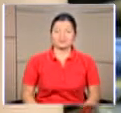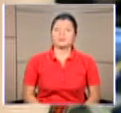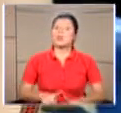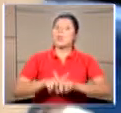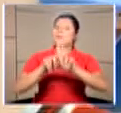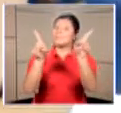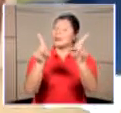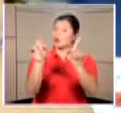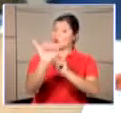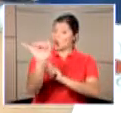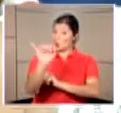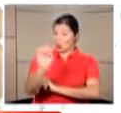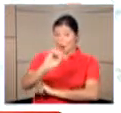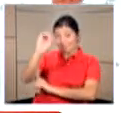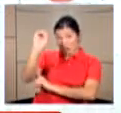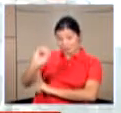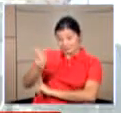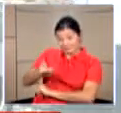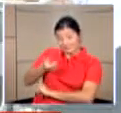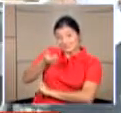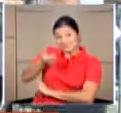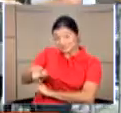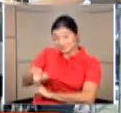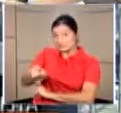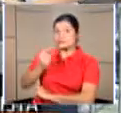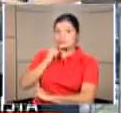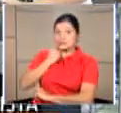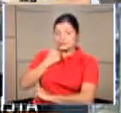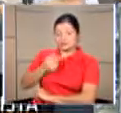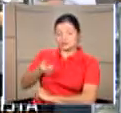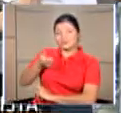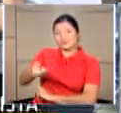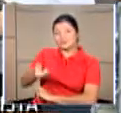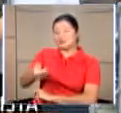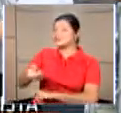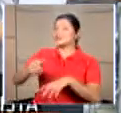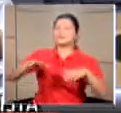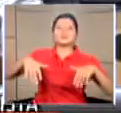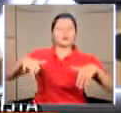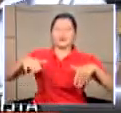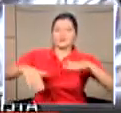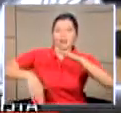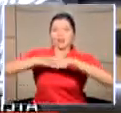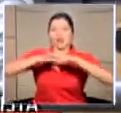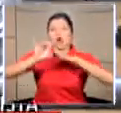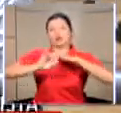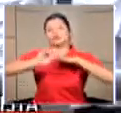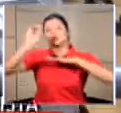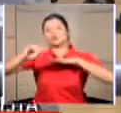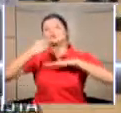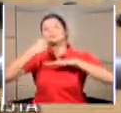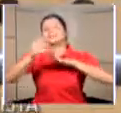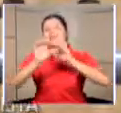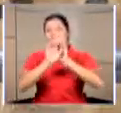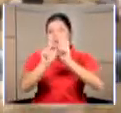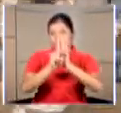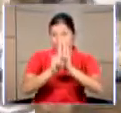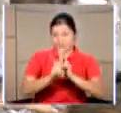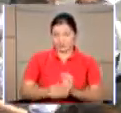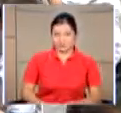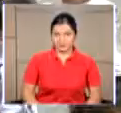pese a que el porcentaje destinado a la educación es elevado, este aún no llega al 8% que establece la Constitución